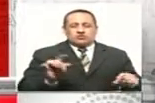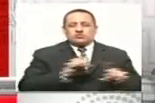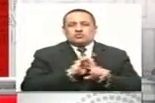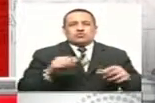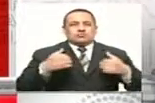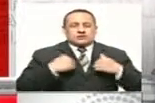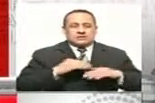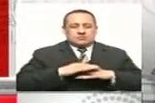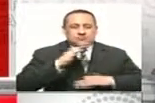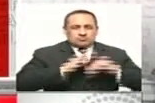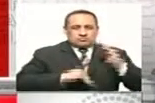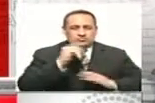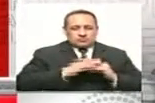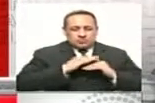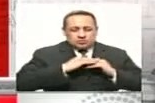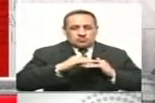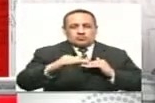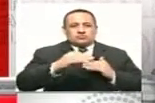tienen asfalto.